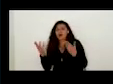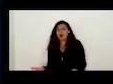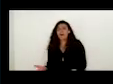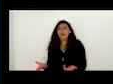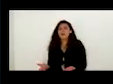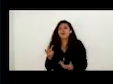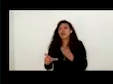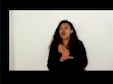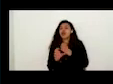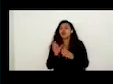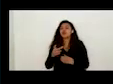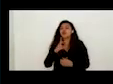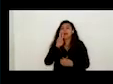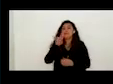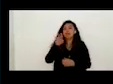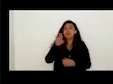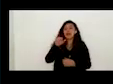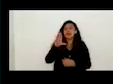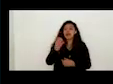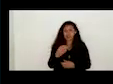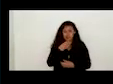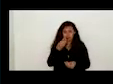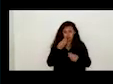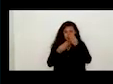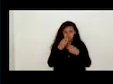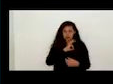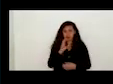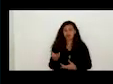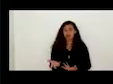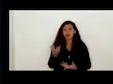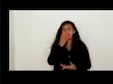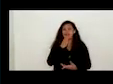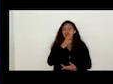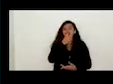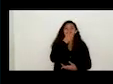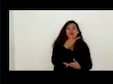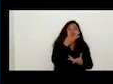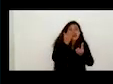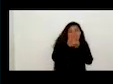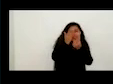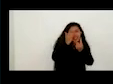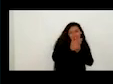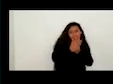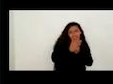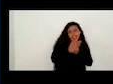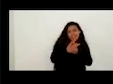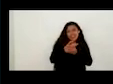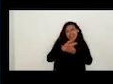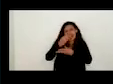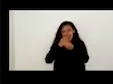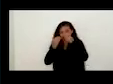estas vitaminas y minerales. Y una cena con algo tan sencillo como 2 taquitos de lo que quedó del guisado de la hora de la